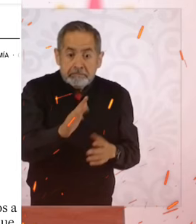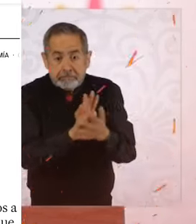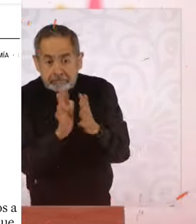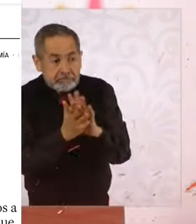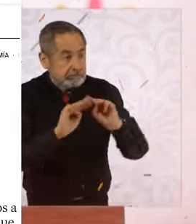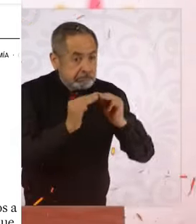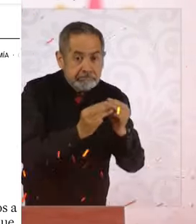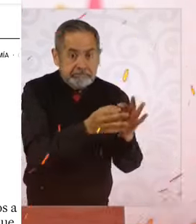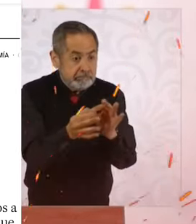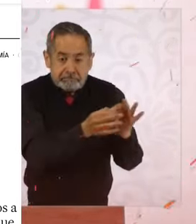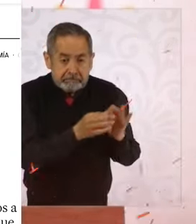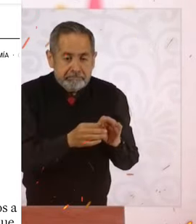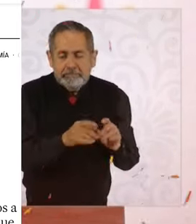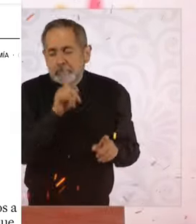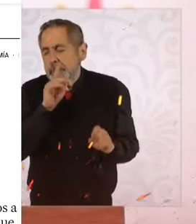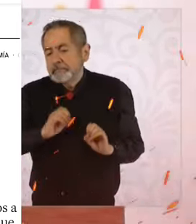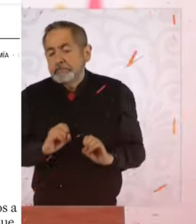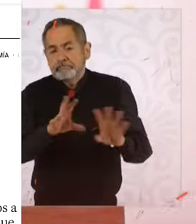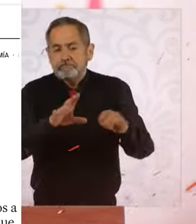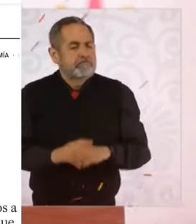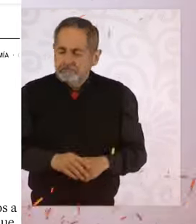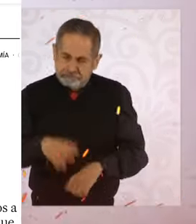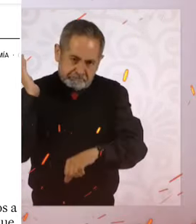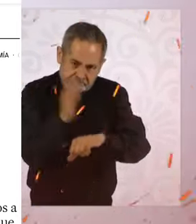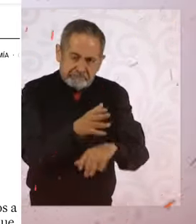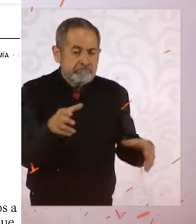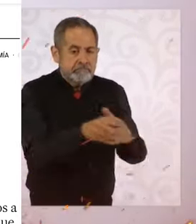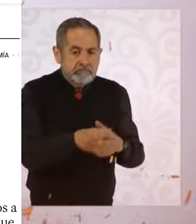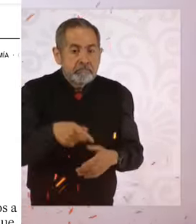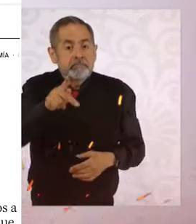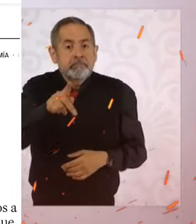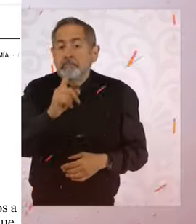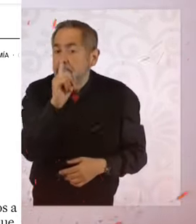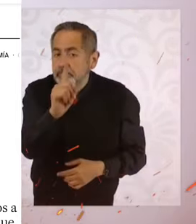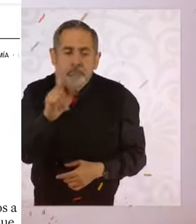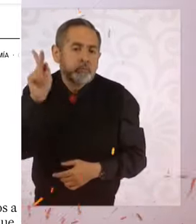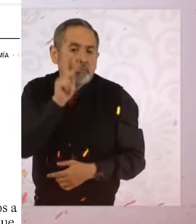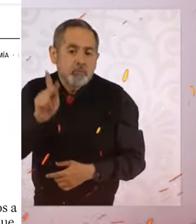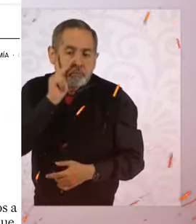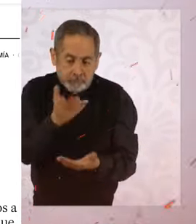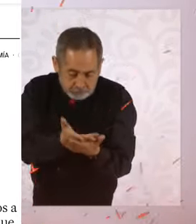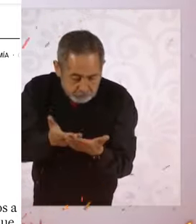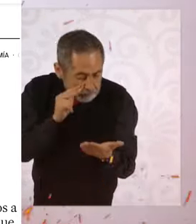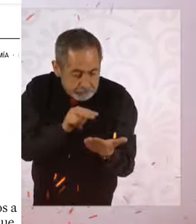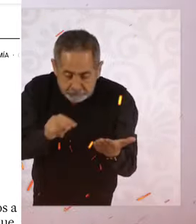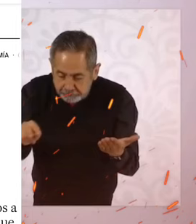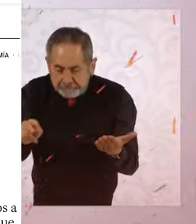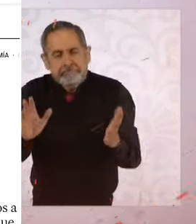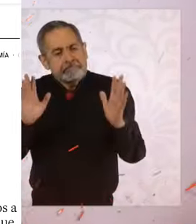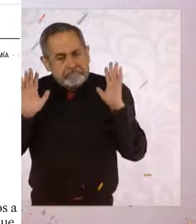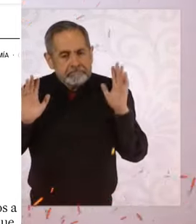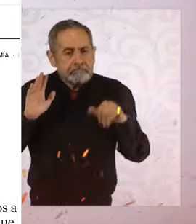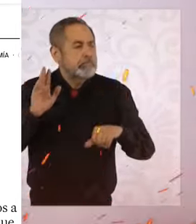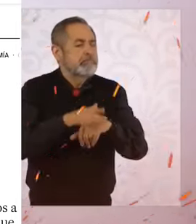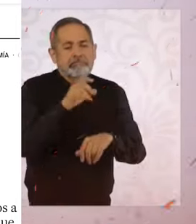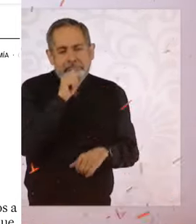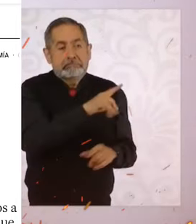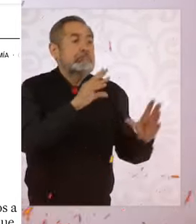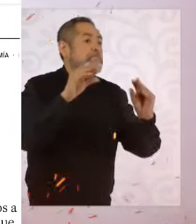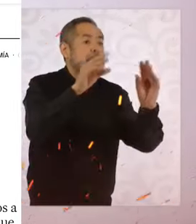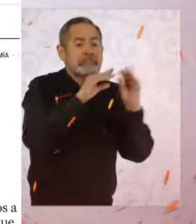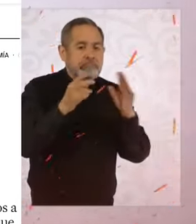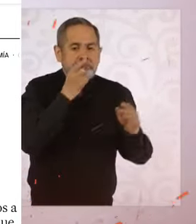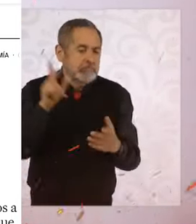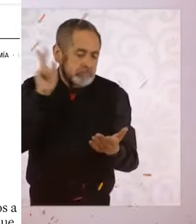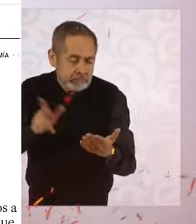la delincuencia y la autoridad. Pero también se tienen que tener pruebas para ello, porque también se puede